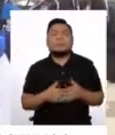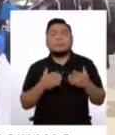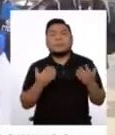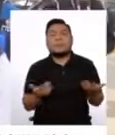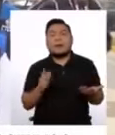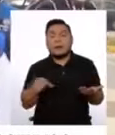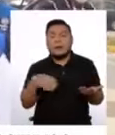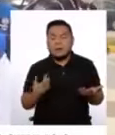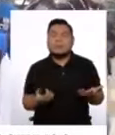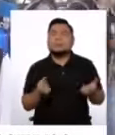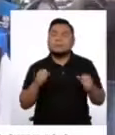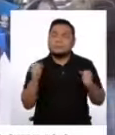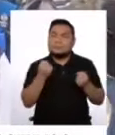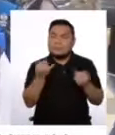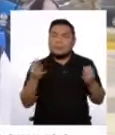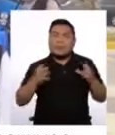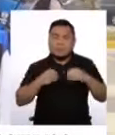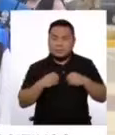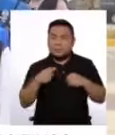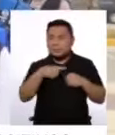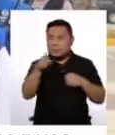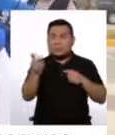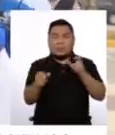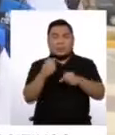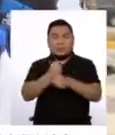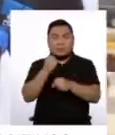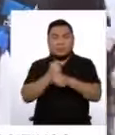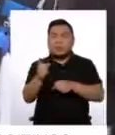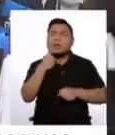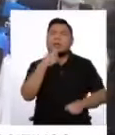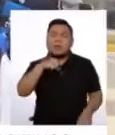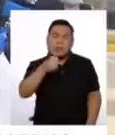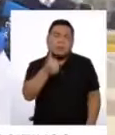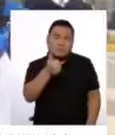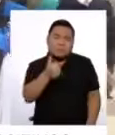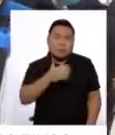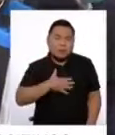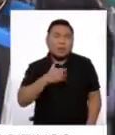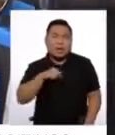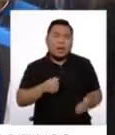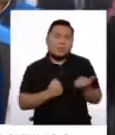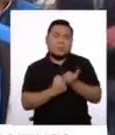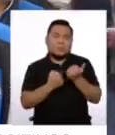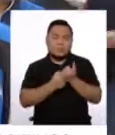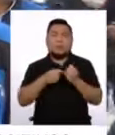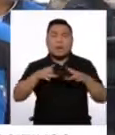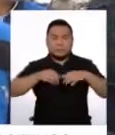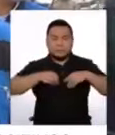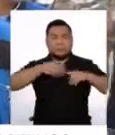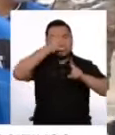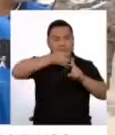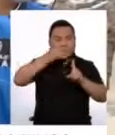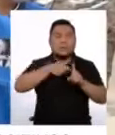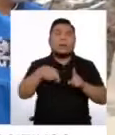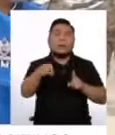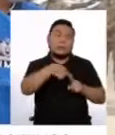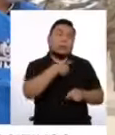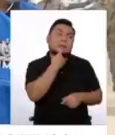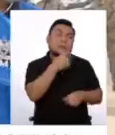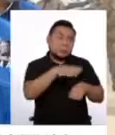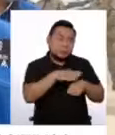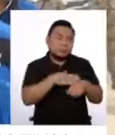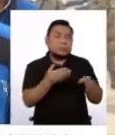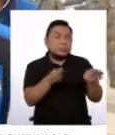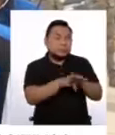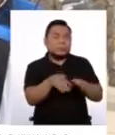una aceptabilidad muy buena de parte de ellos también, así como en otros mercados, pagar pruebas de ellos y sus